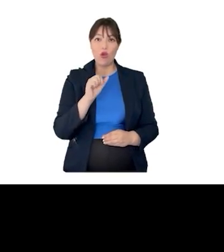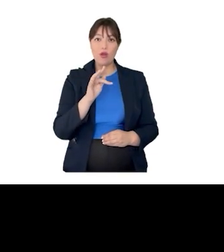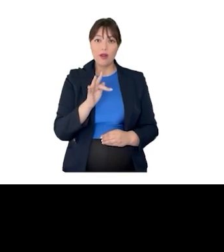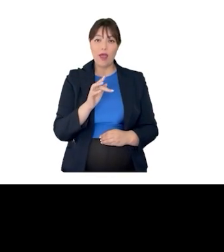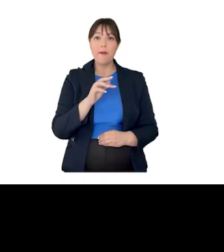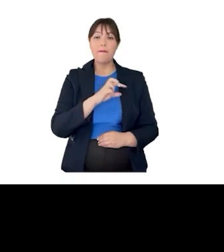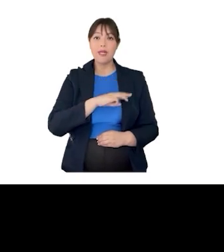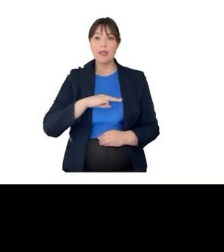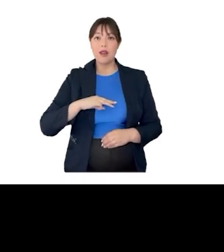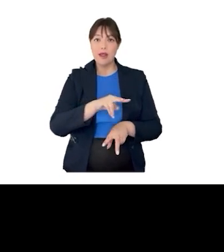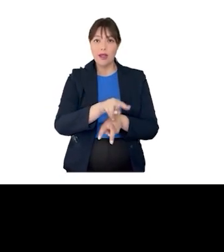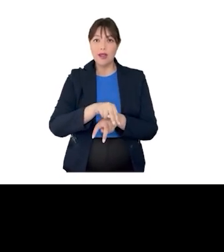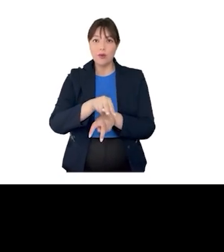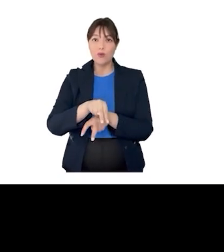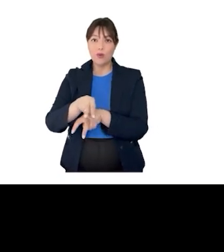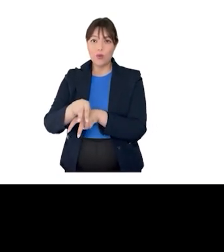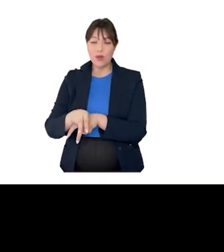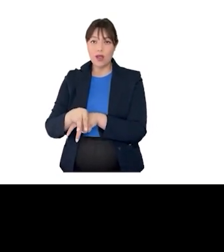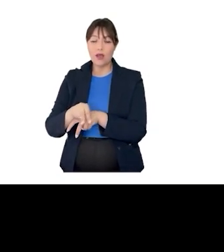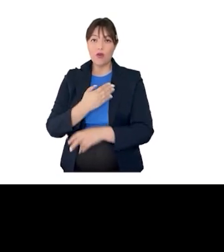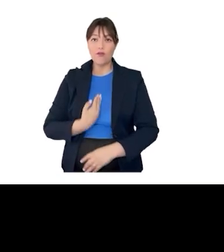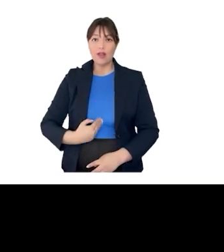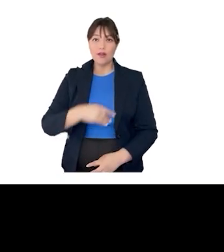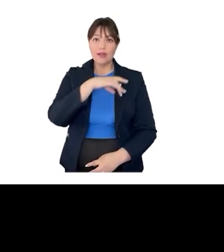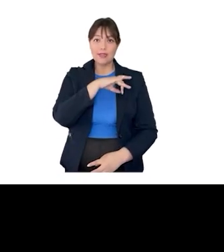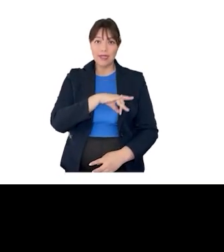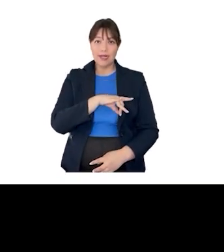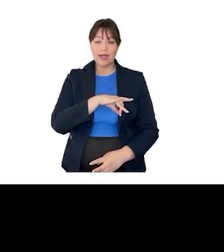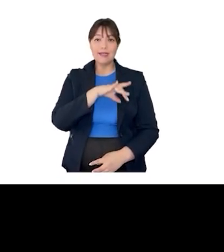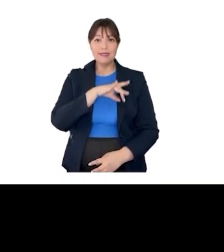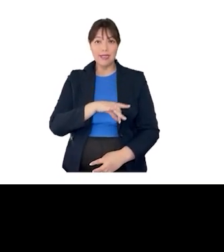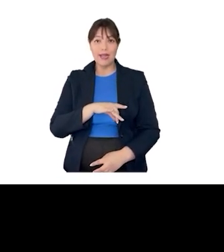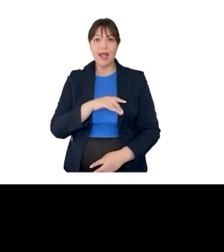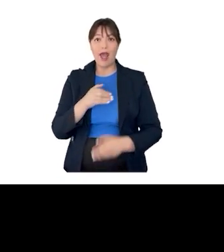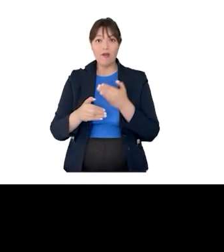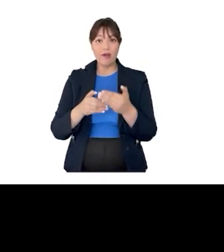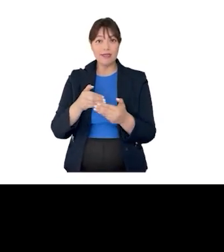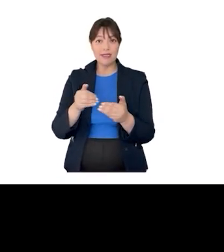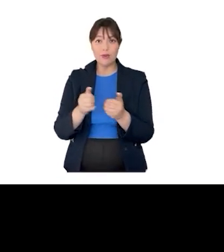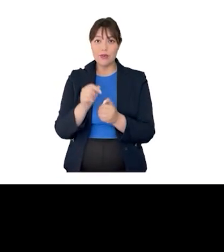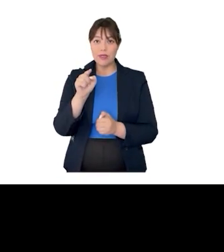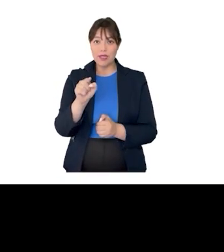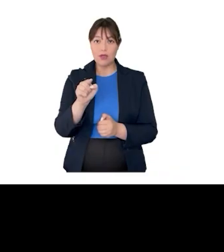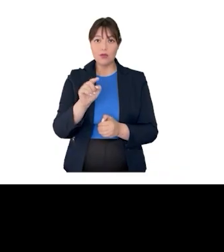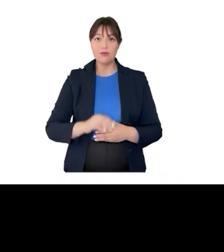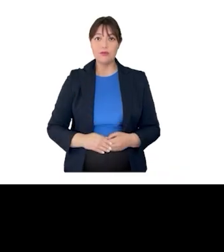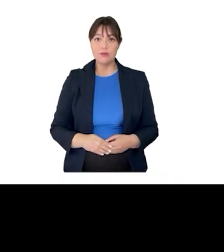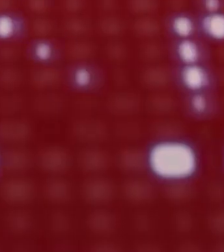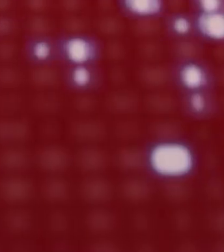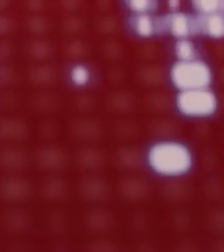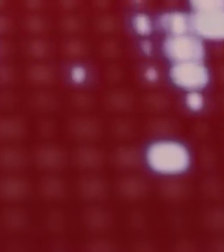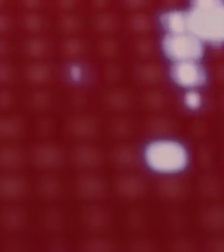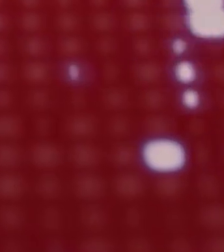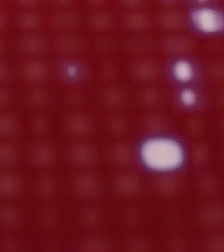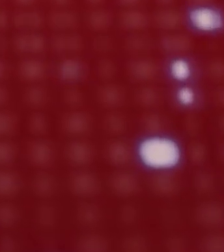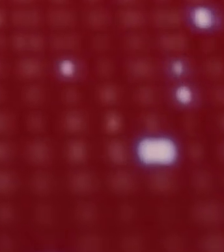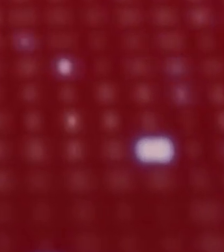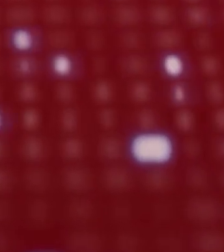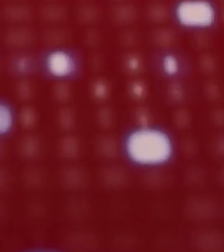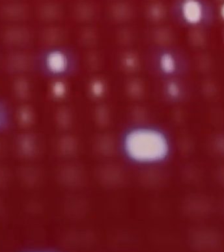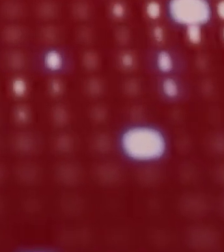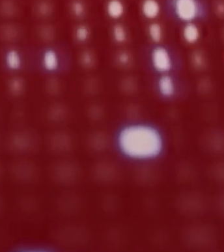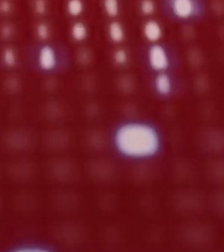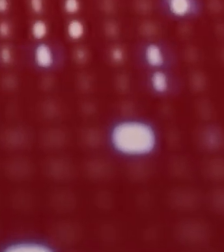CONAF, Ministerio de Agricultura, Gobierno de Chile. Chile avanza contigo.